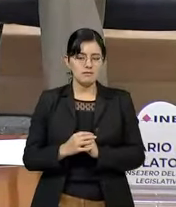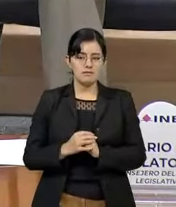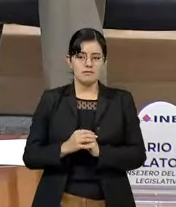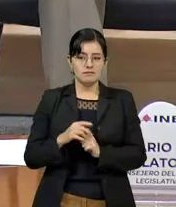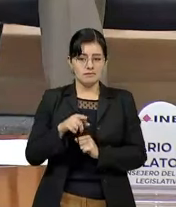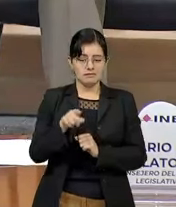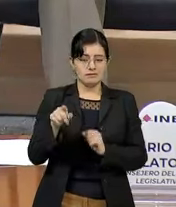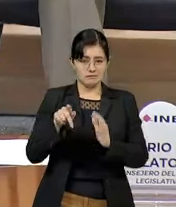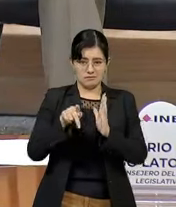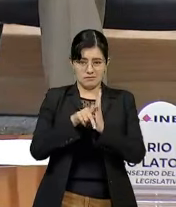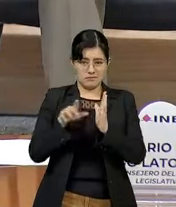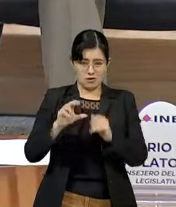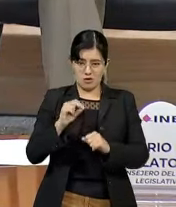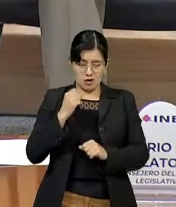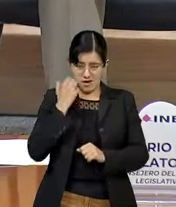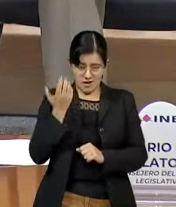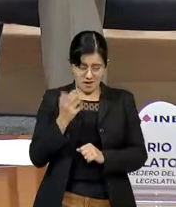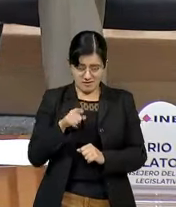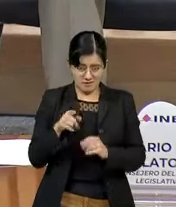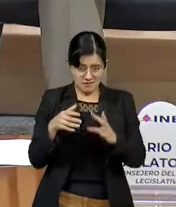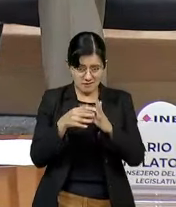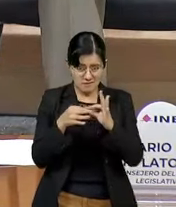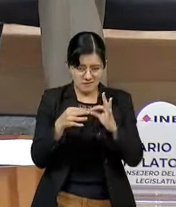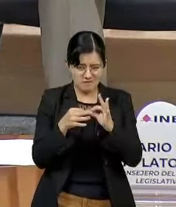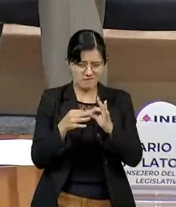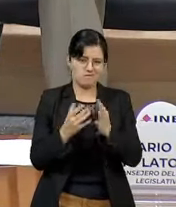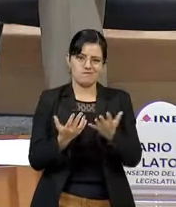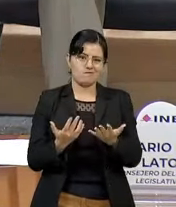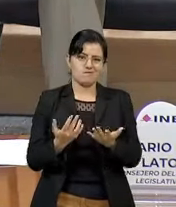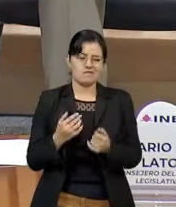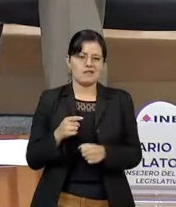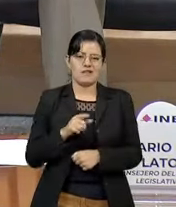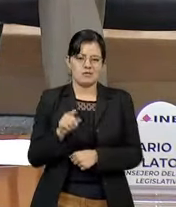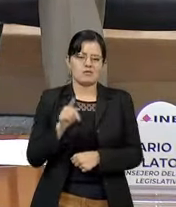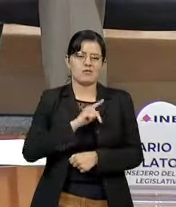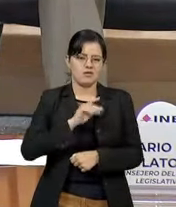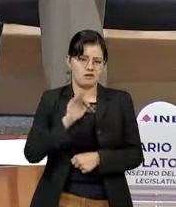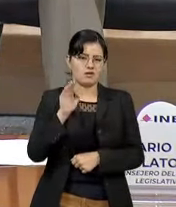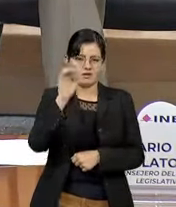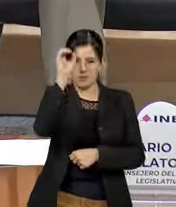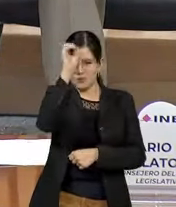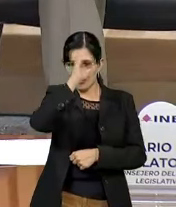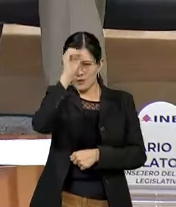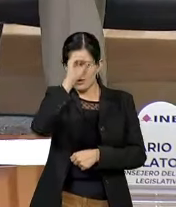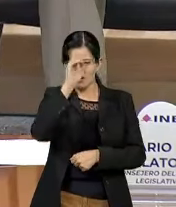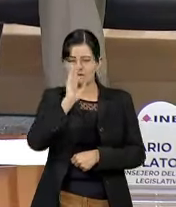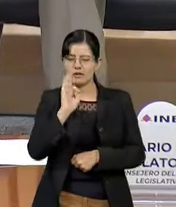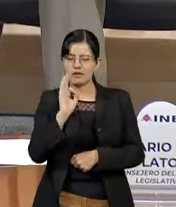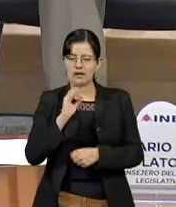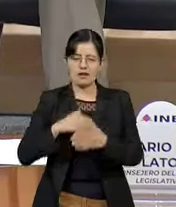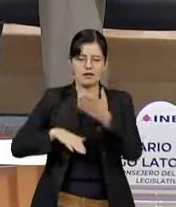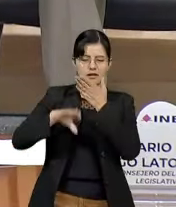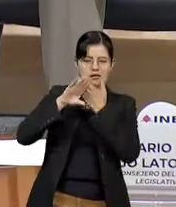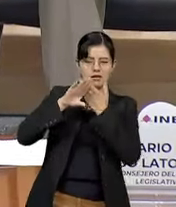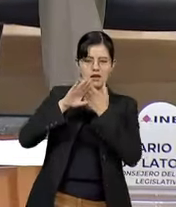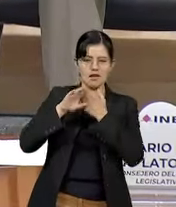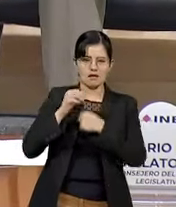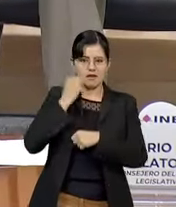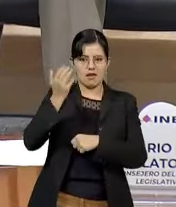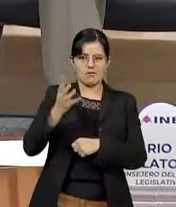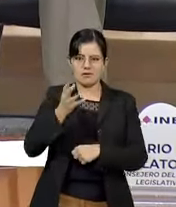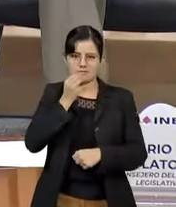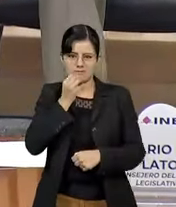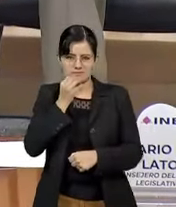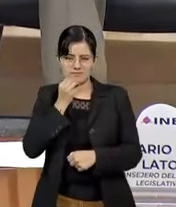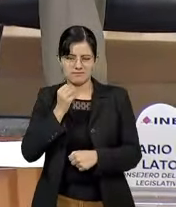se expresen con críticas con señalamientos cuando algo ven que no es correcto pueden no tener la